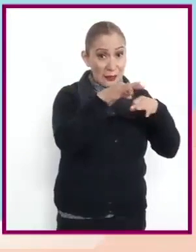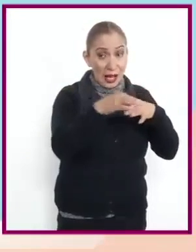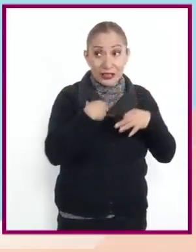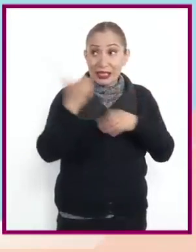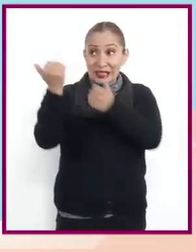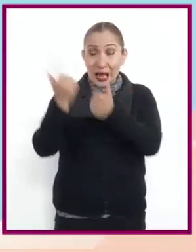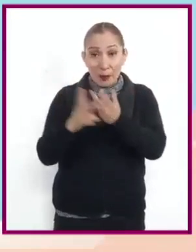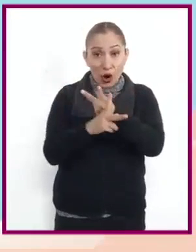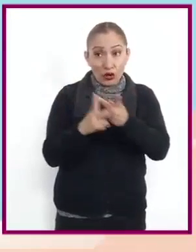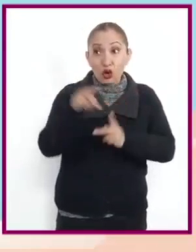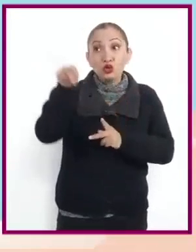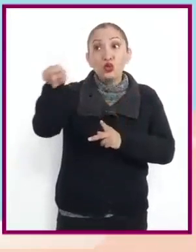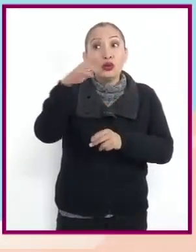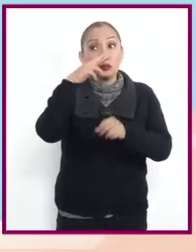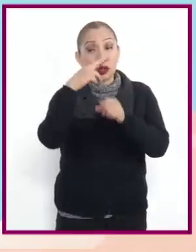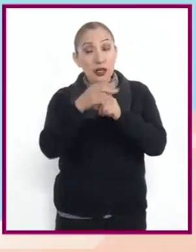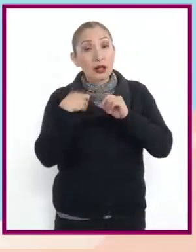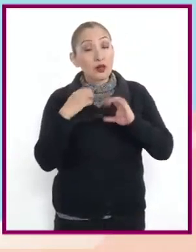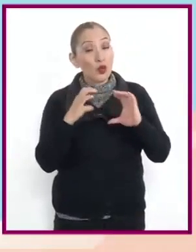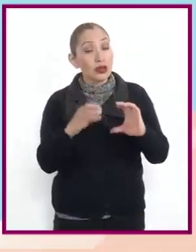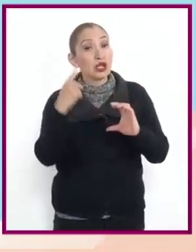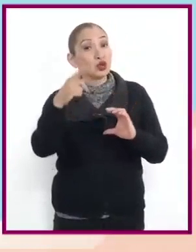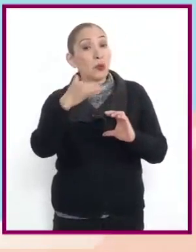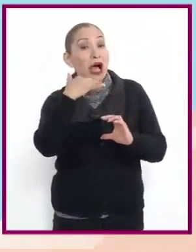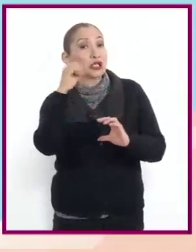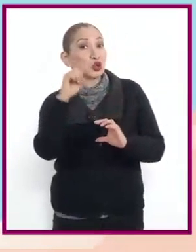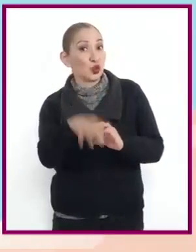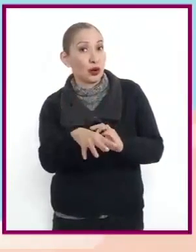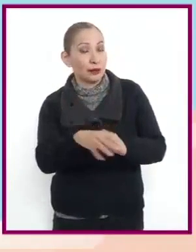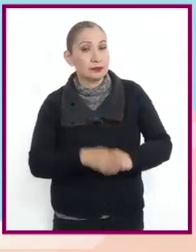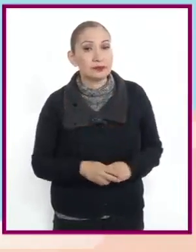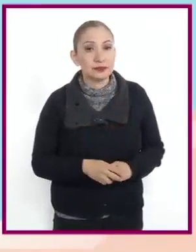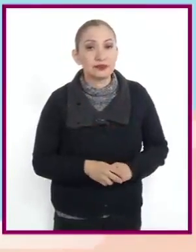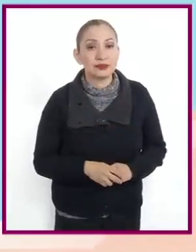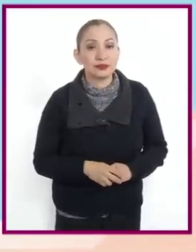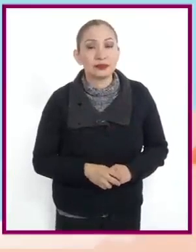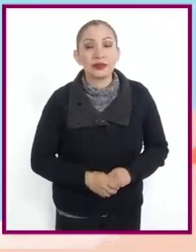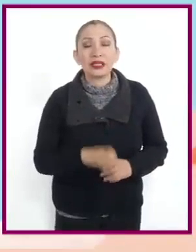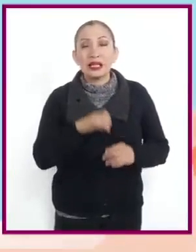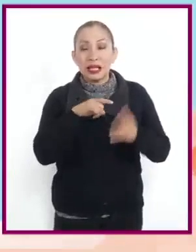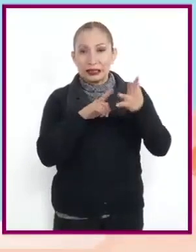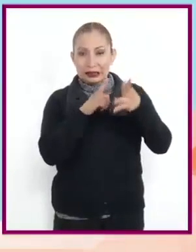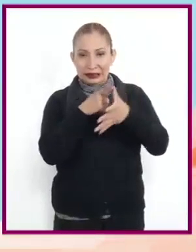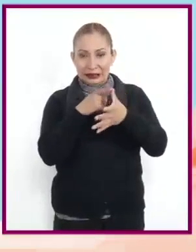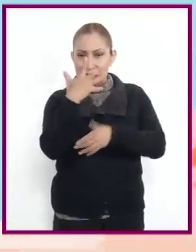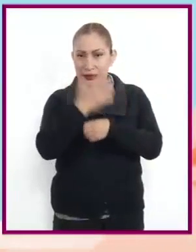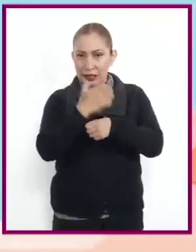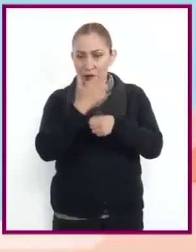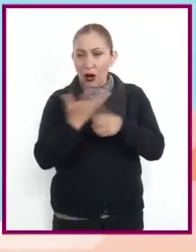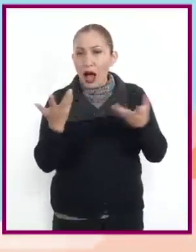3. Hacer un plan nacional de gestión de desechos, con la colaboración de todos los niveles de gobierno.